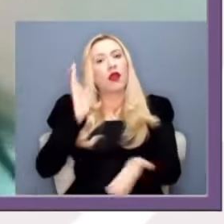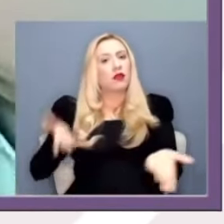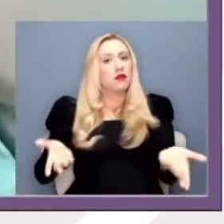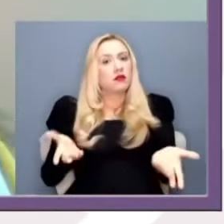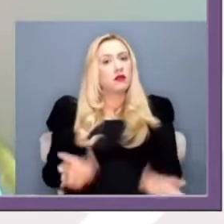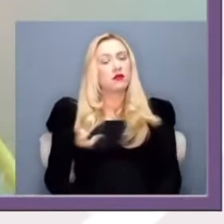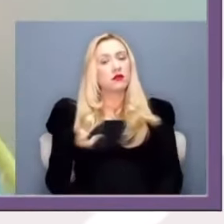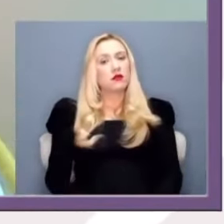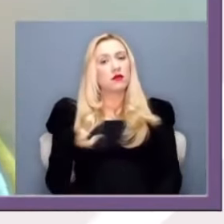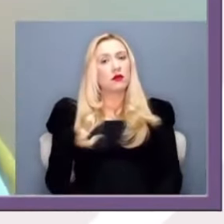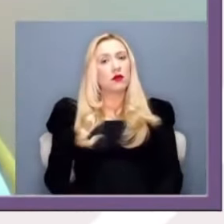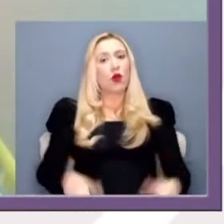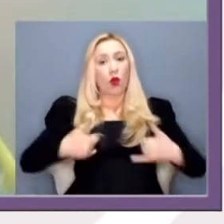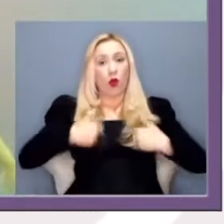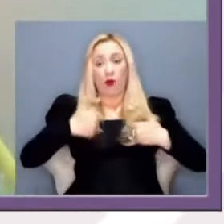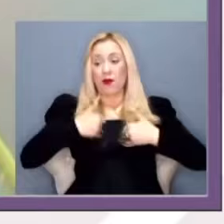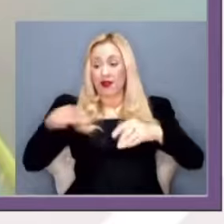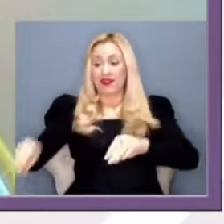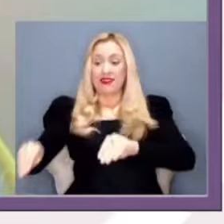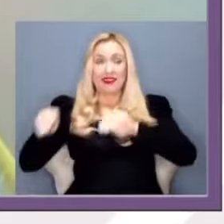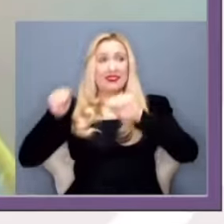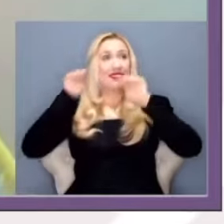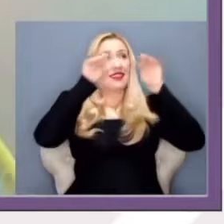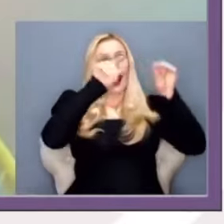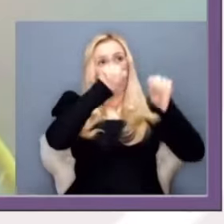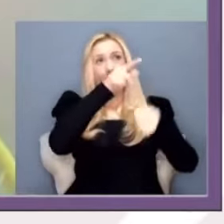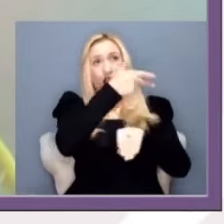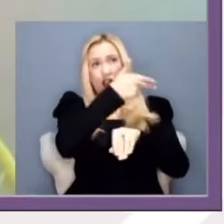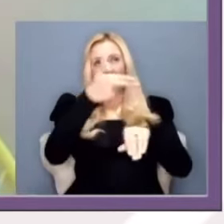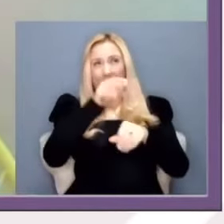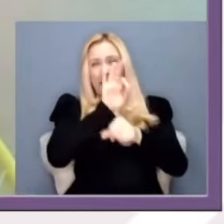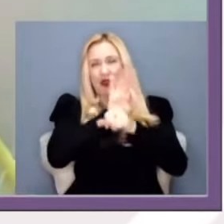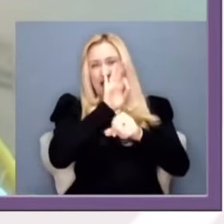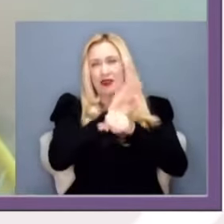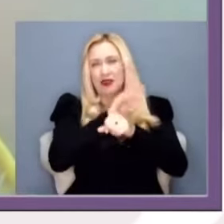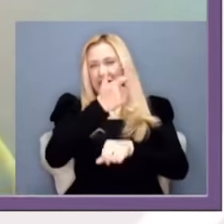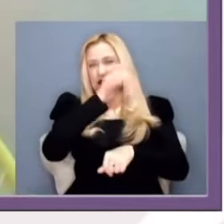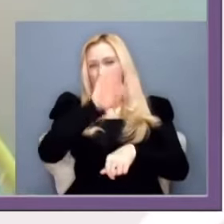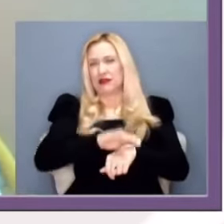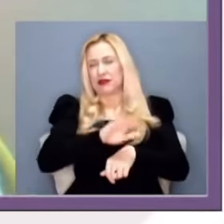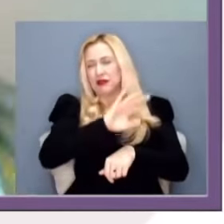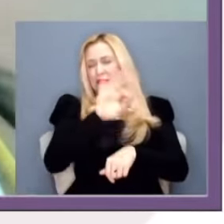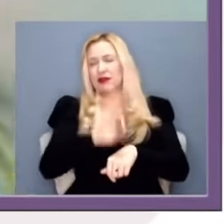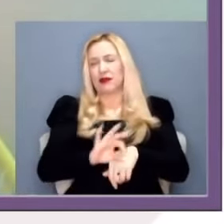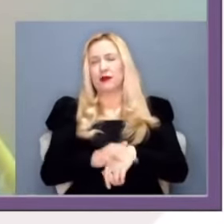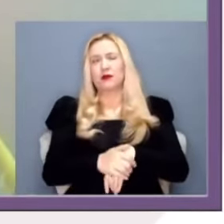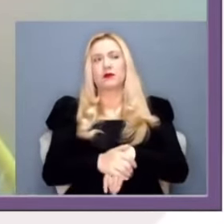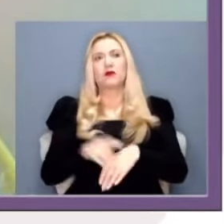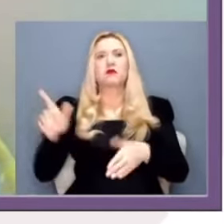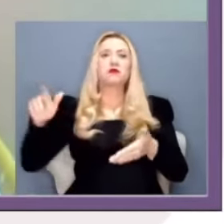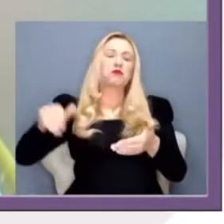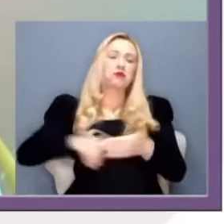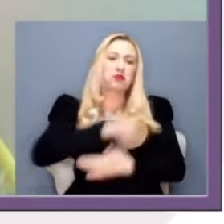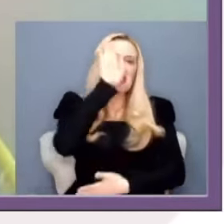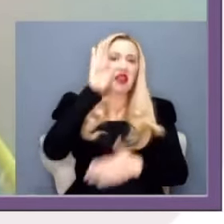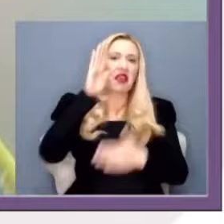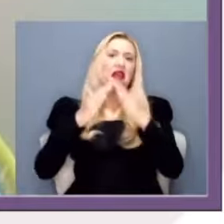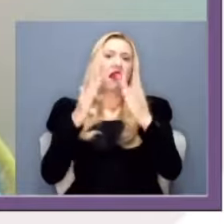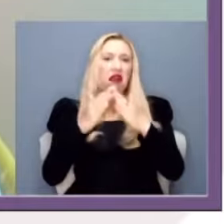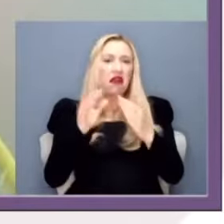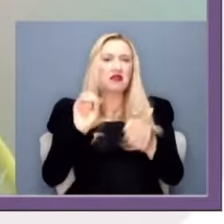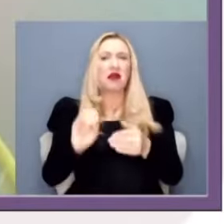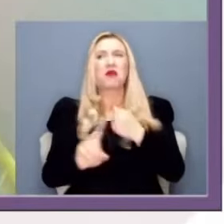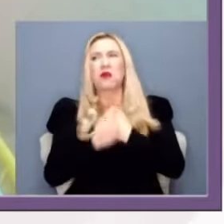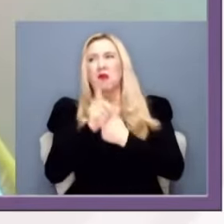porque jóvenes que habíamos colocado en estos hoteles, ya sea porque habían sido corridos de casa o porque ya vivían